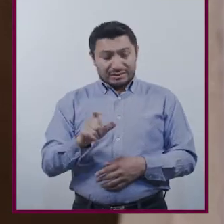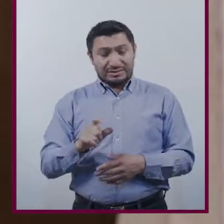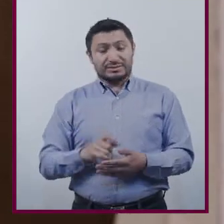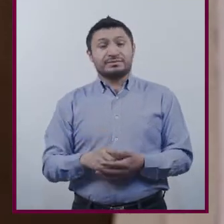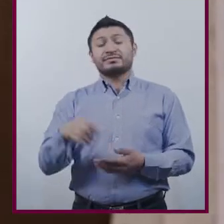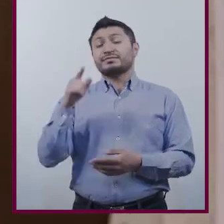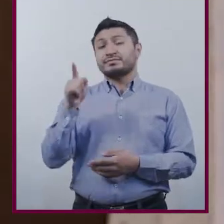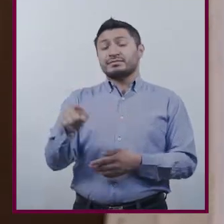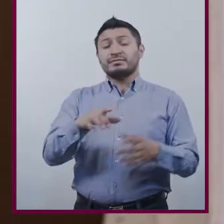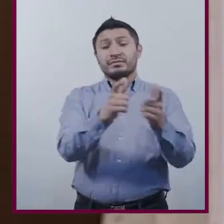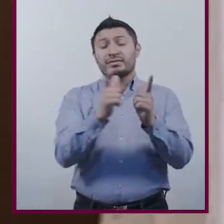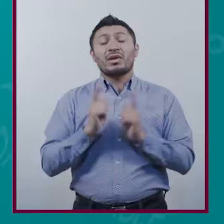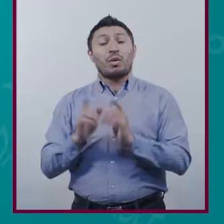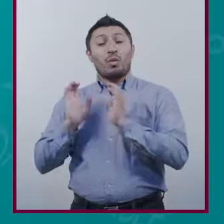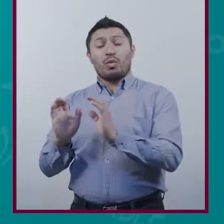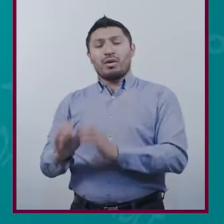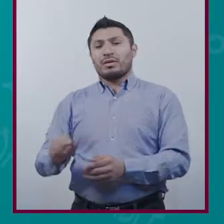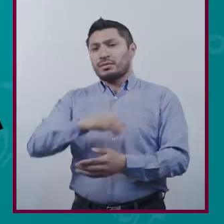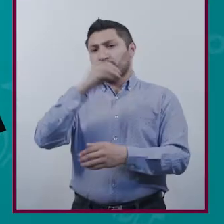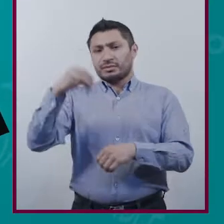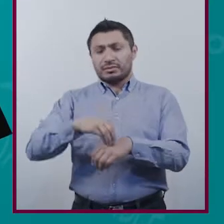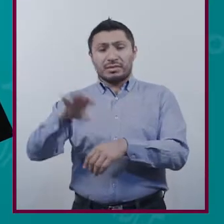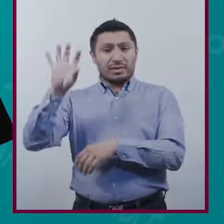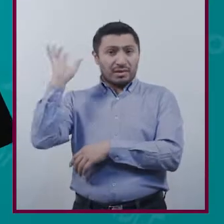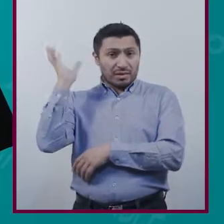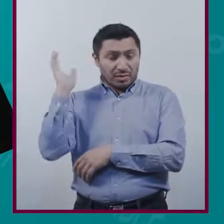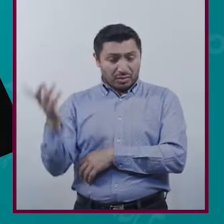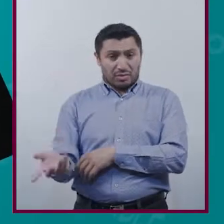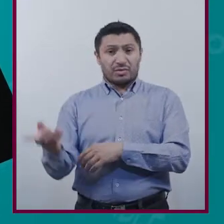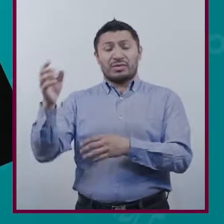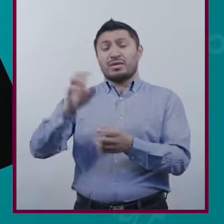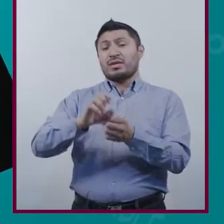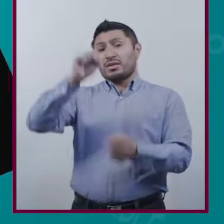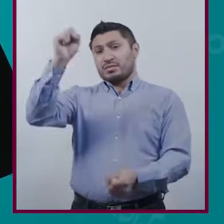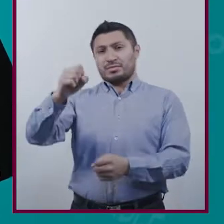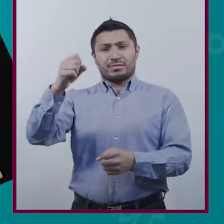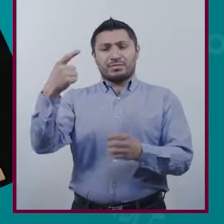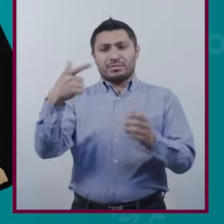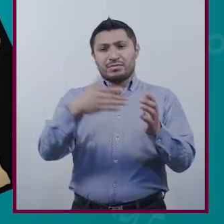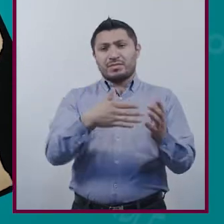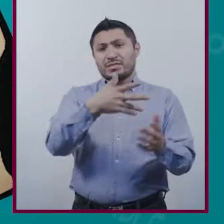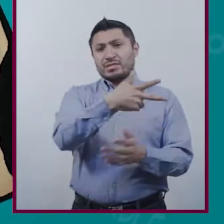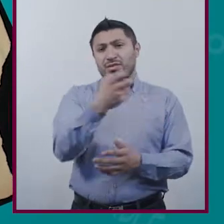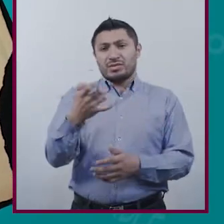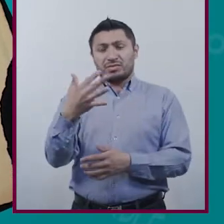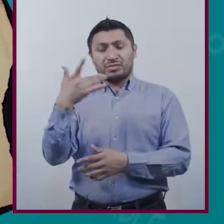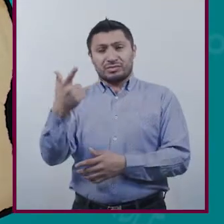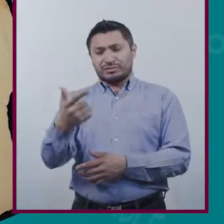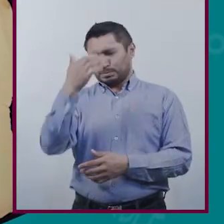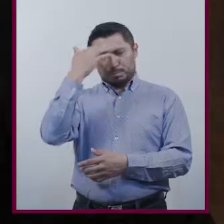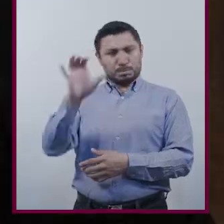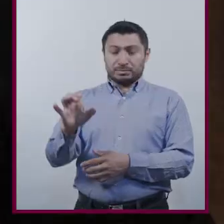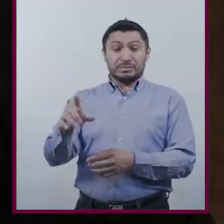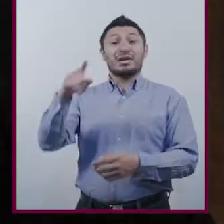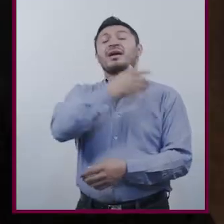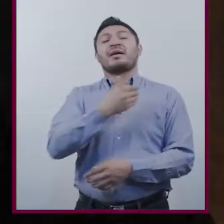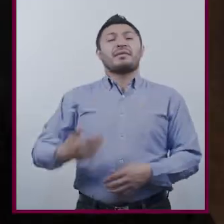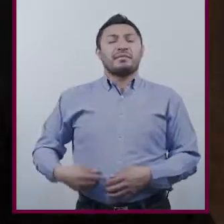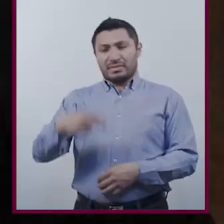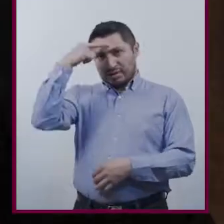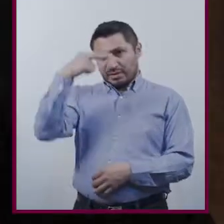conservador, proclamó el Plan de Tacubaya desconociendo la Constitución de 1857. Siendo presidente de